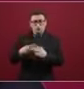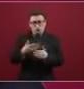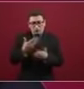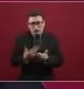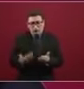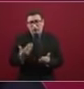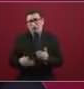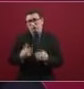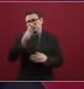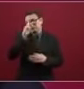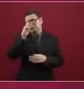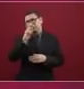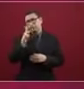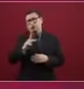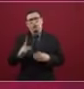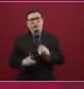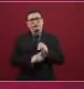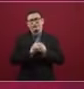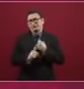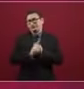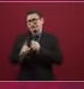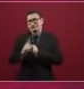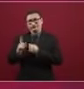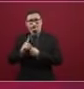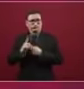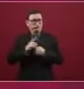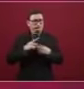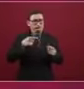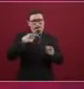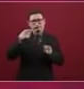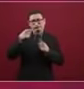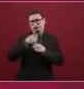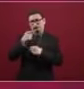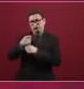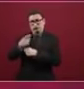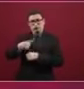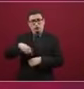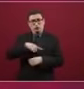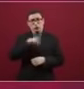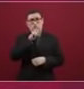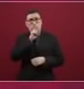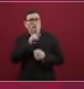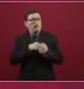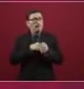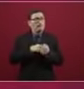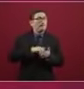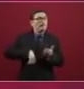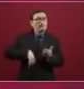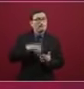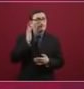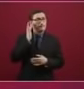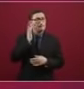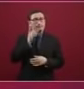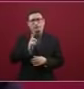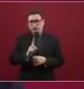hoy padecemos, y no vamos a ocultar esa realidad. Pero también debo decir, Jorge,